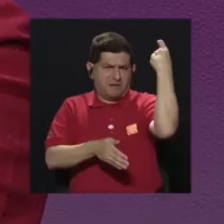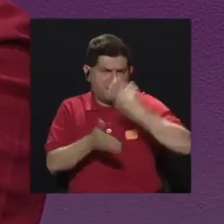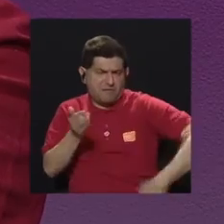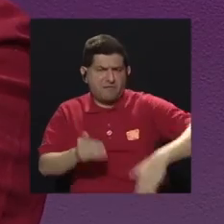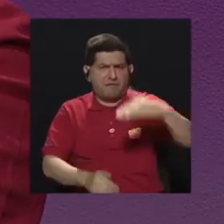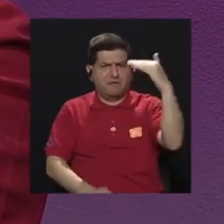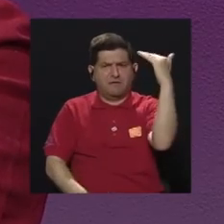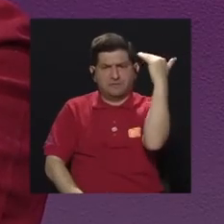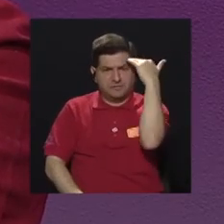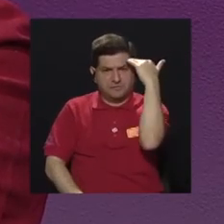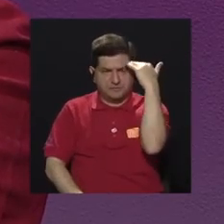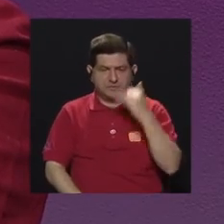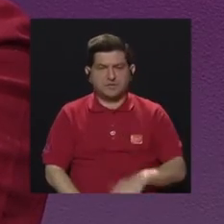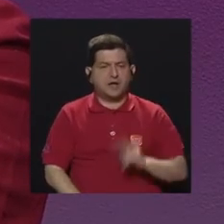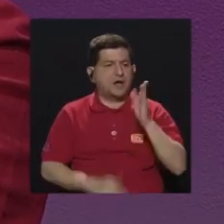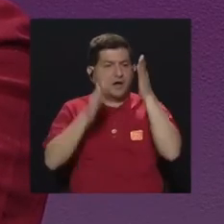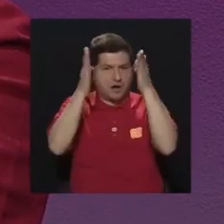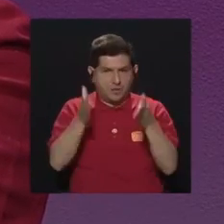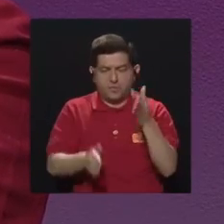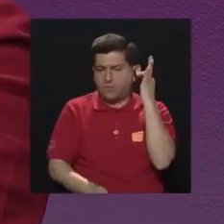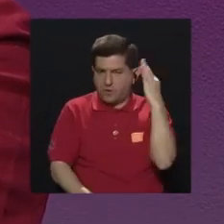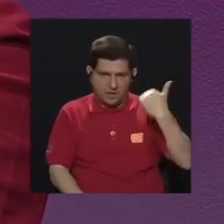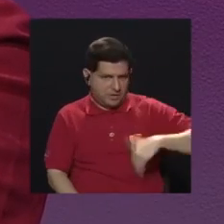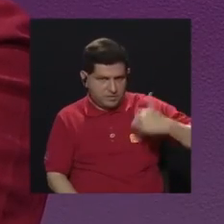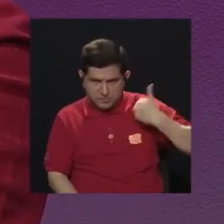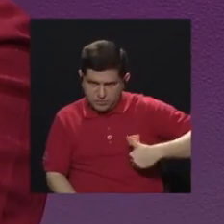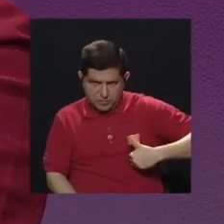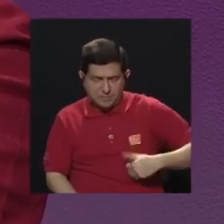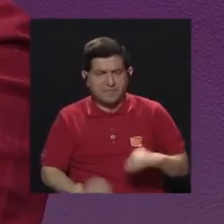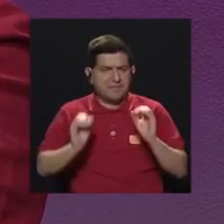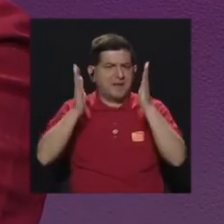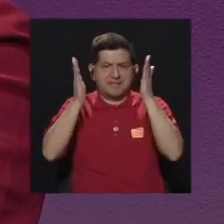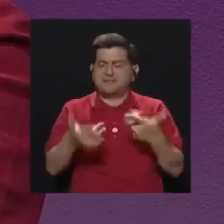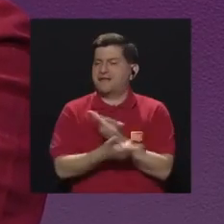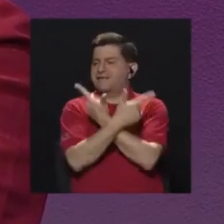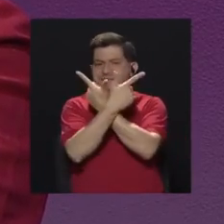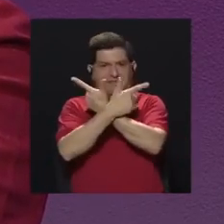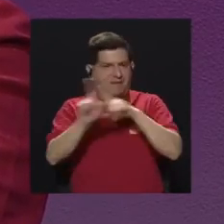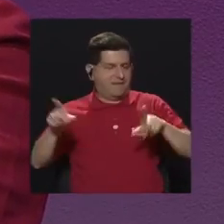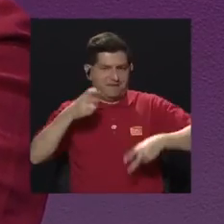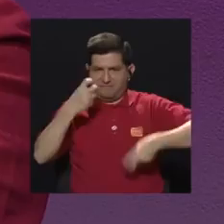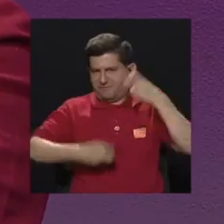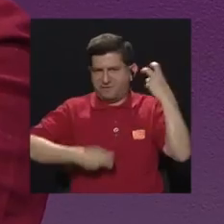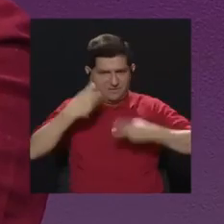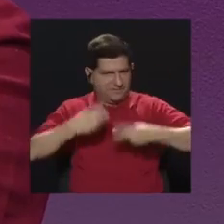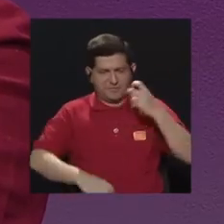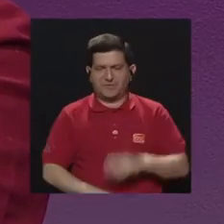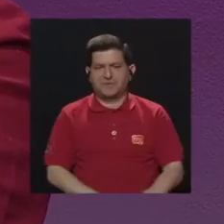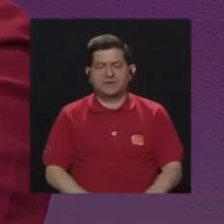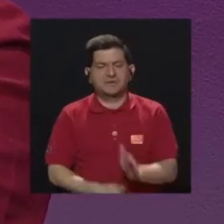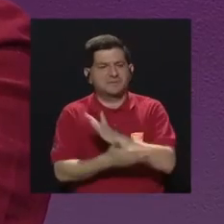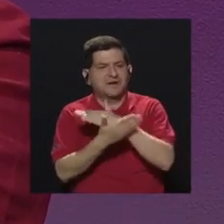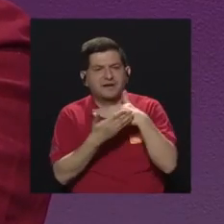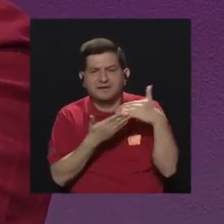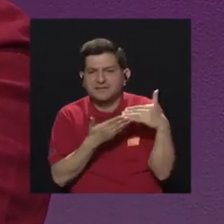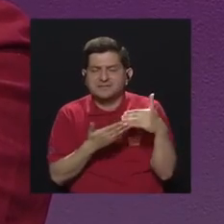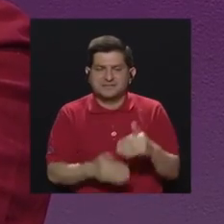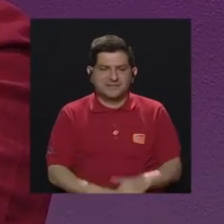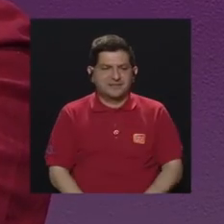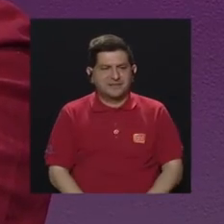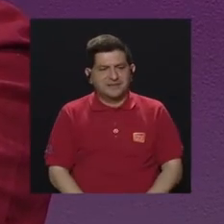concientizar a nuestros compañeros y compañeras en realidad nadie está exento de este problema porque es algo que nos